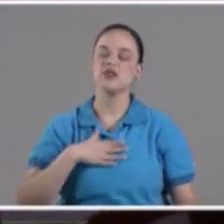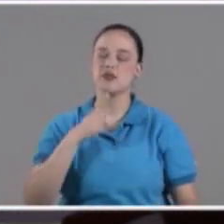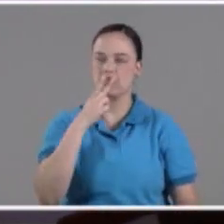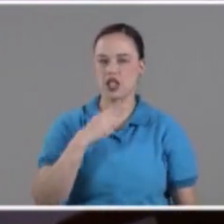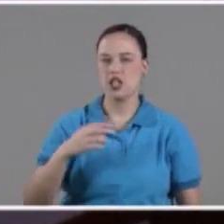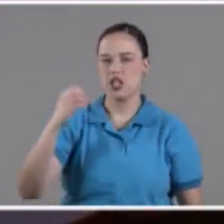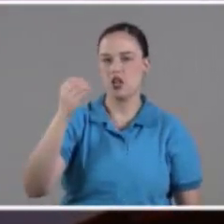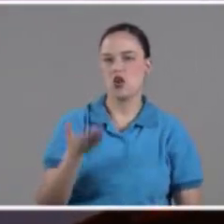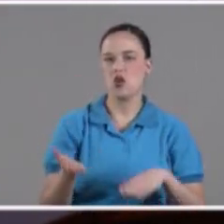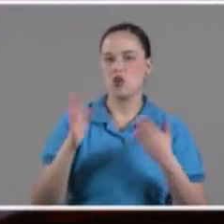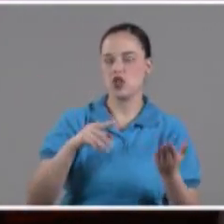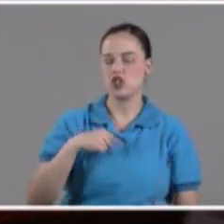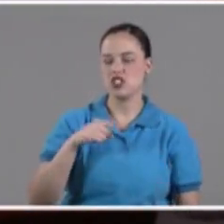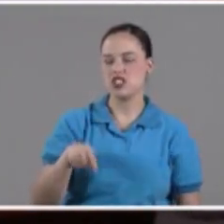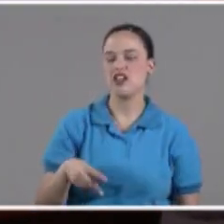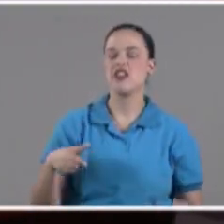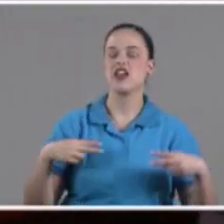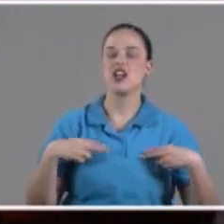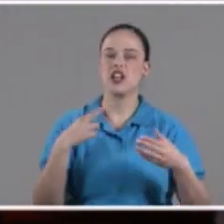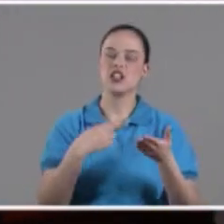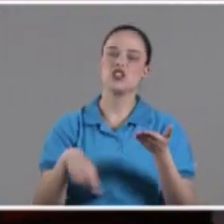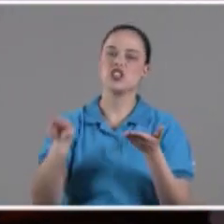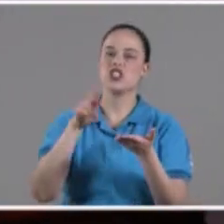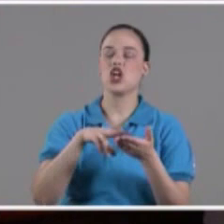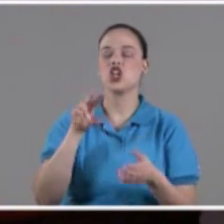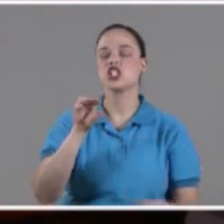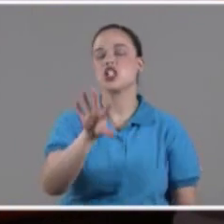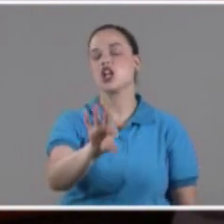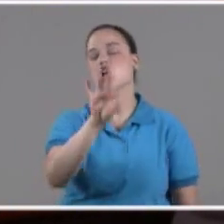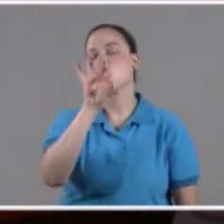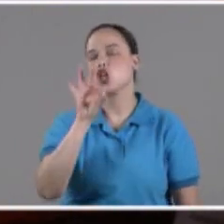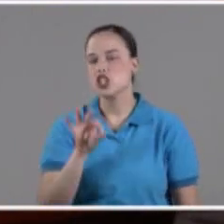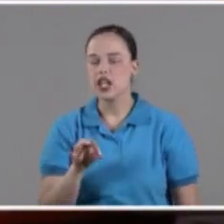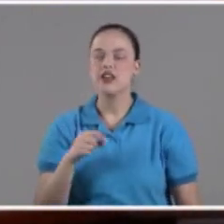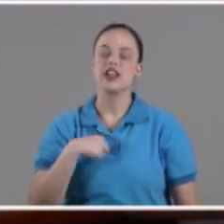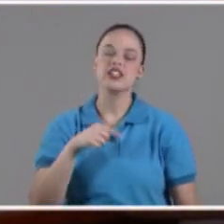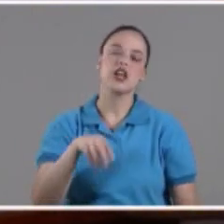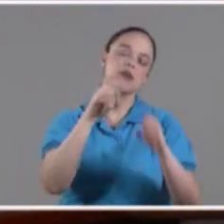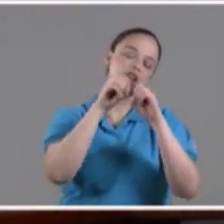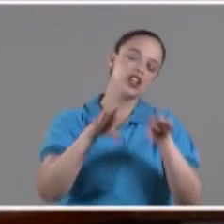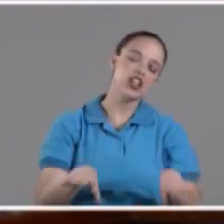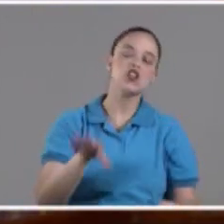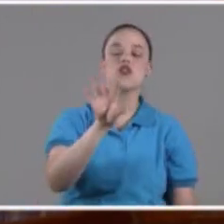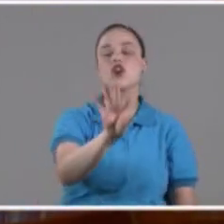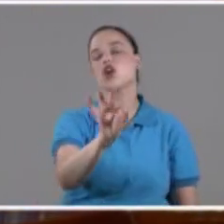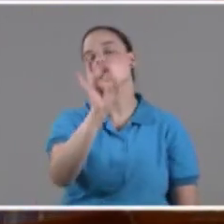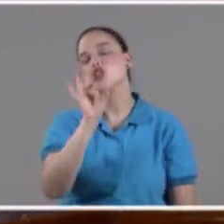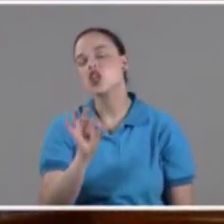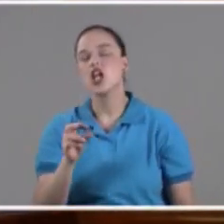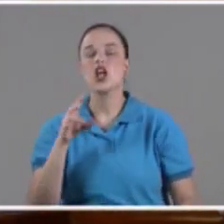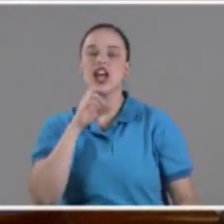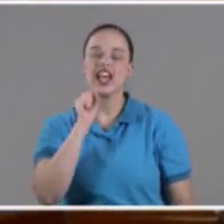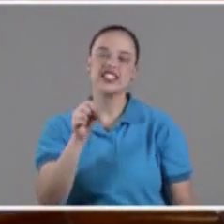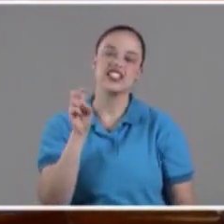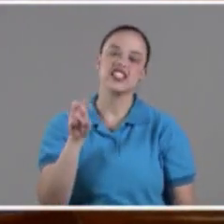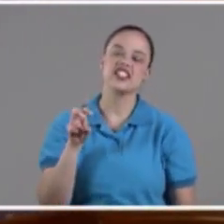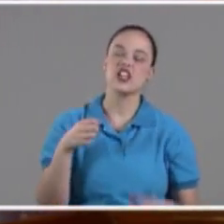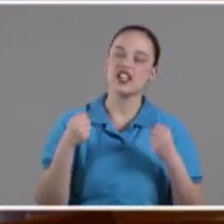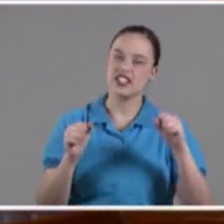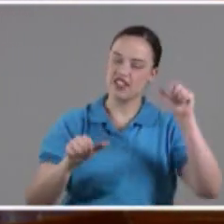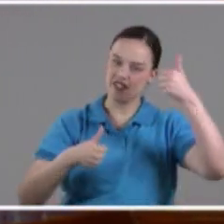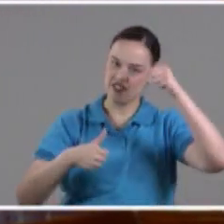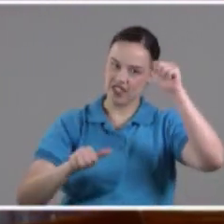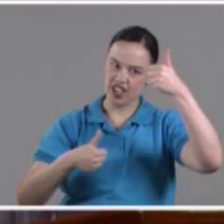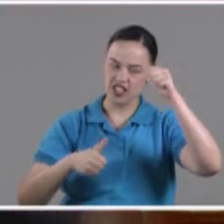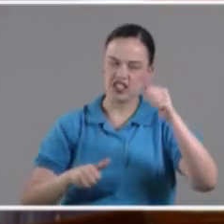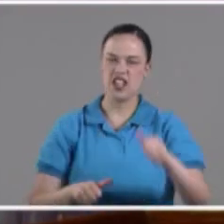ya resucitado no no se le encontraba Estaba perdido y ha sido hallado es necesario hacer fiesta y quién le va a decir ahí